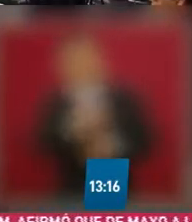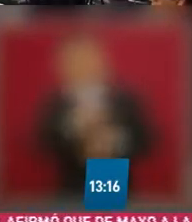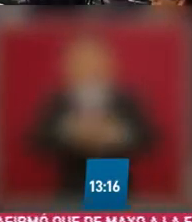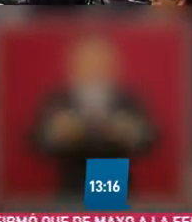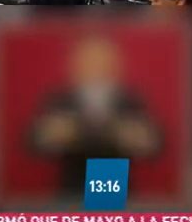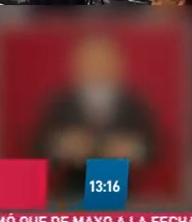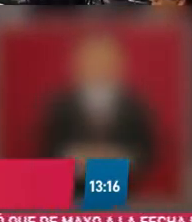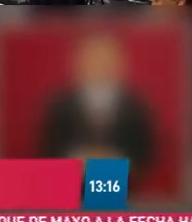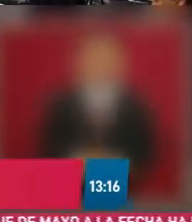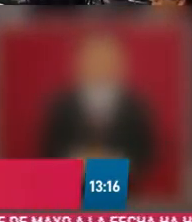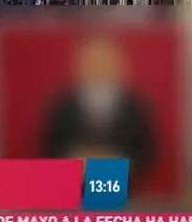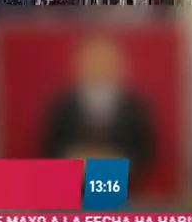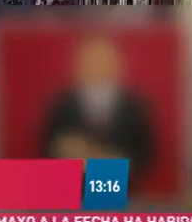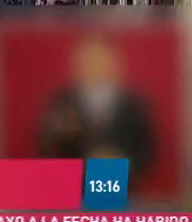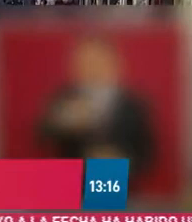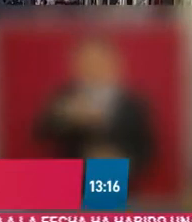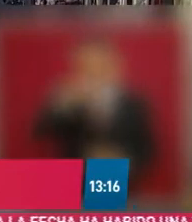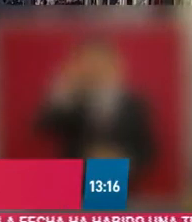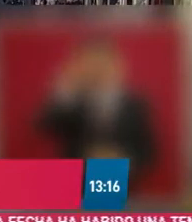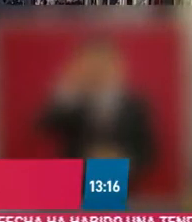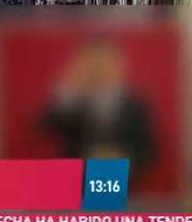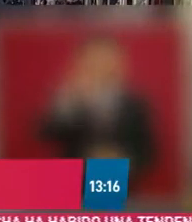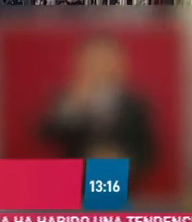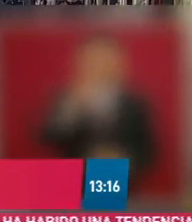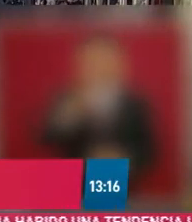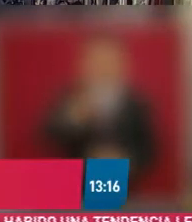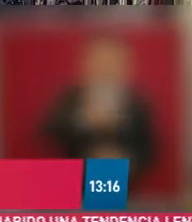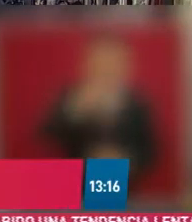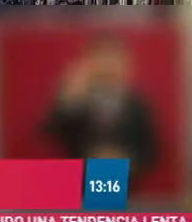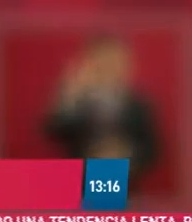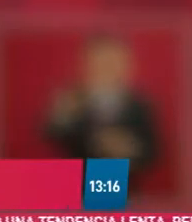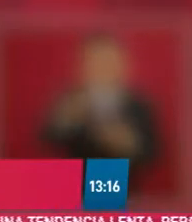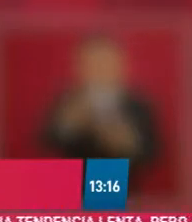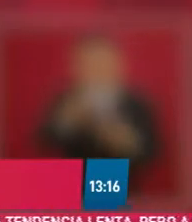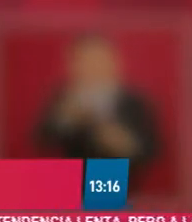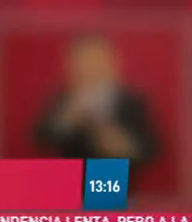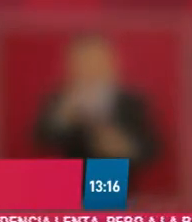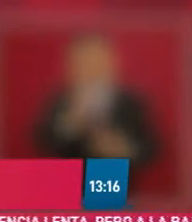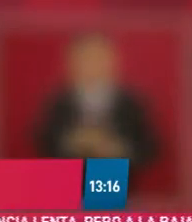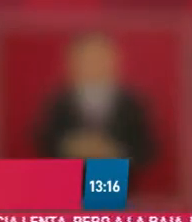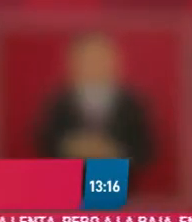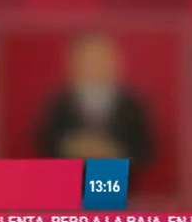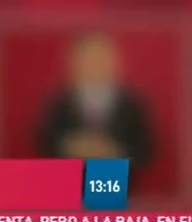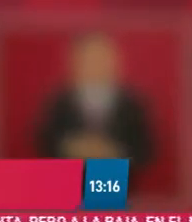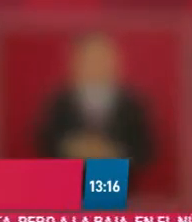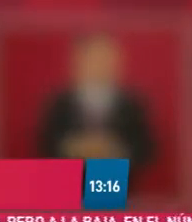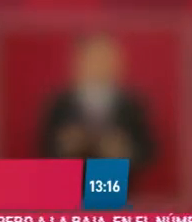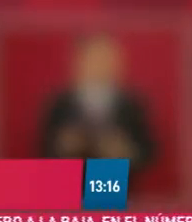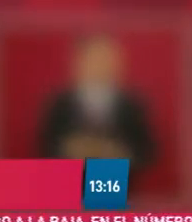presidente? Lo vamos a analizar, lo vamos a estudiar, vamos a verlo.